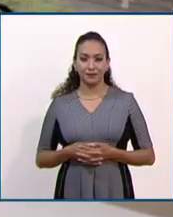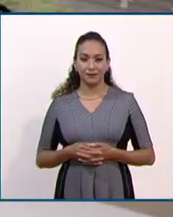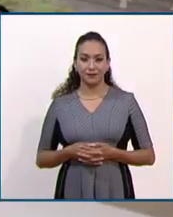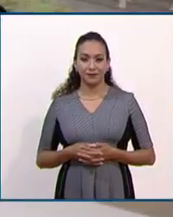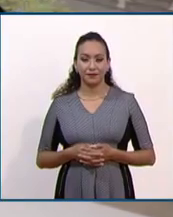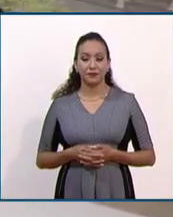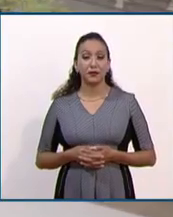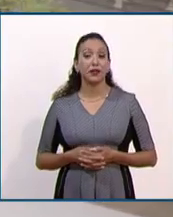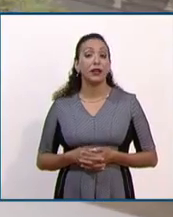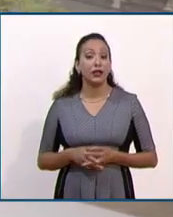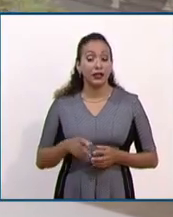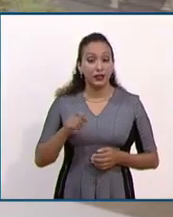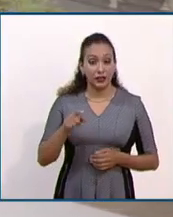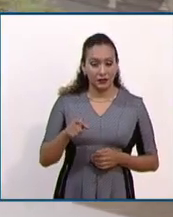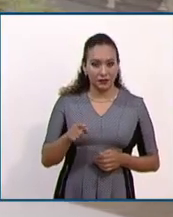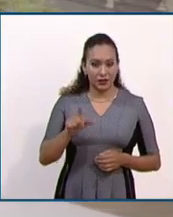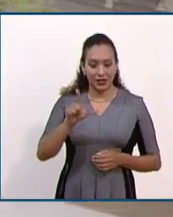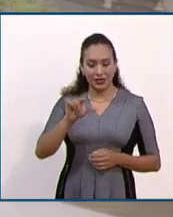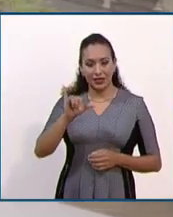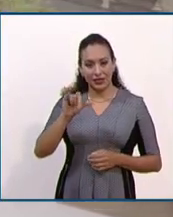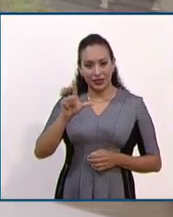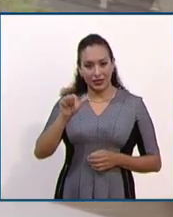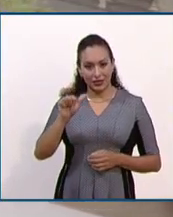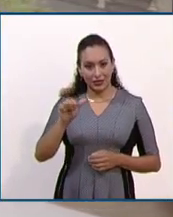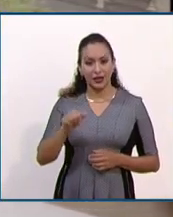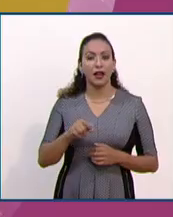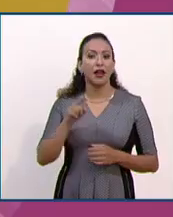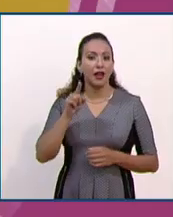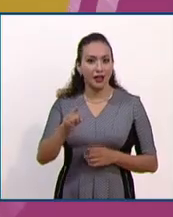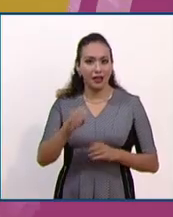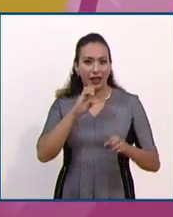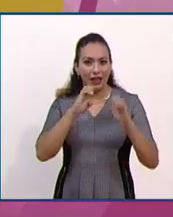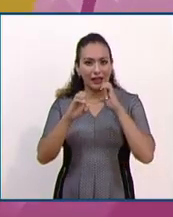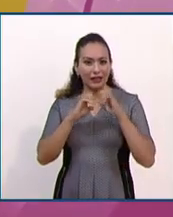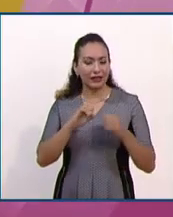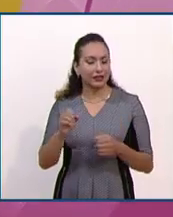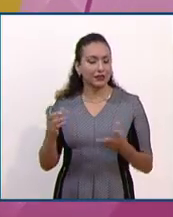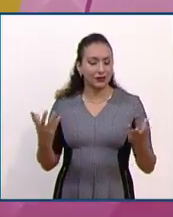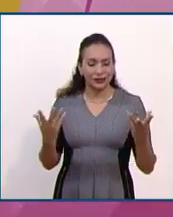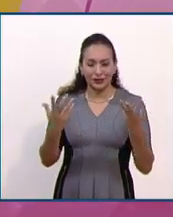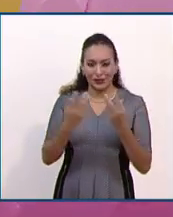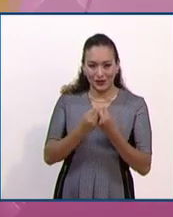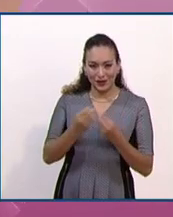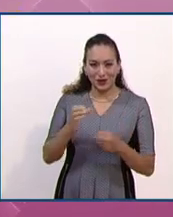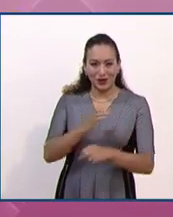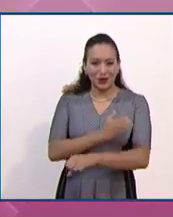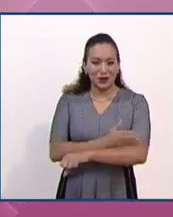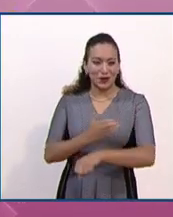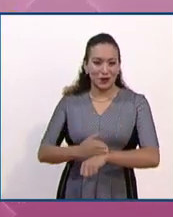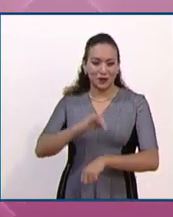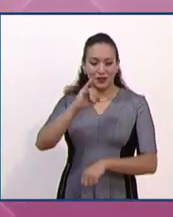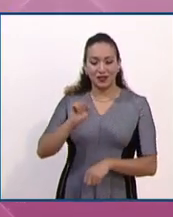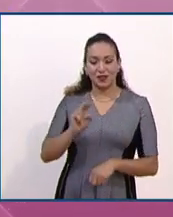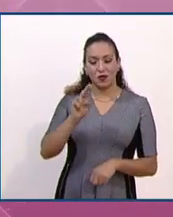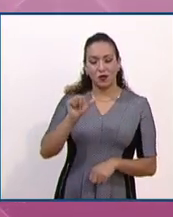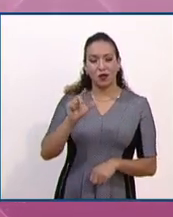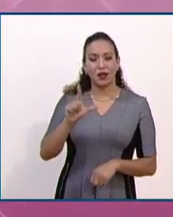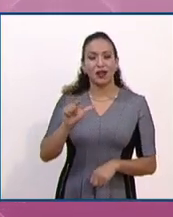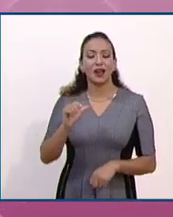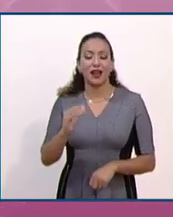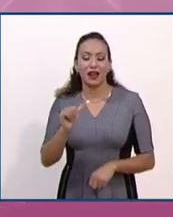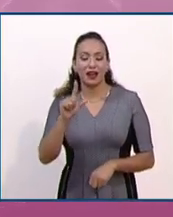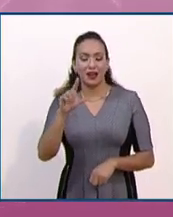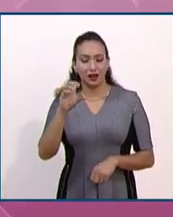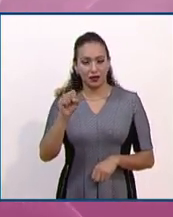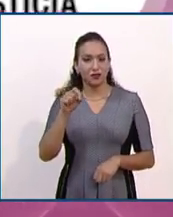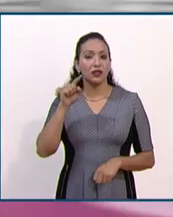Y justamente la consejera Lilia Mónica López Benítez concedió una entrevista exclusiva a mi compañero Juan Carlos González en el marco de este